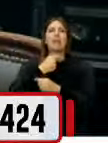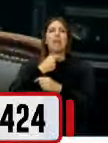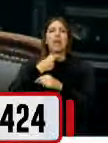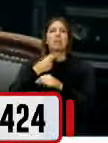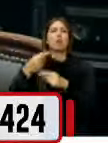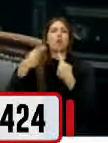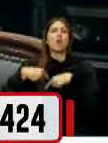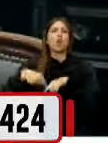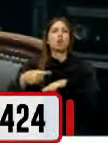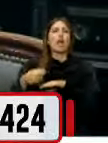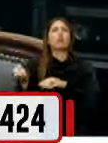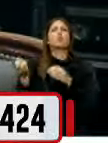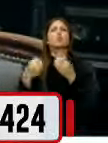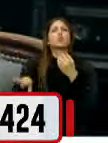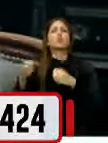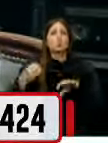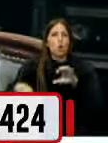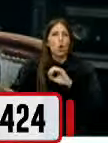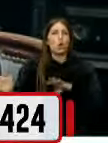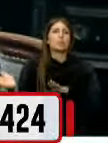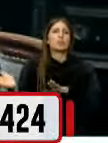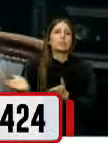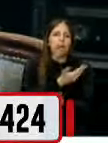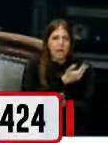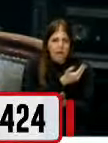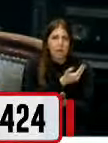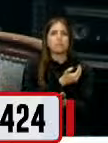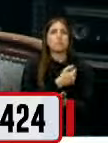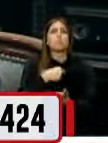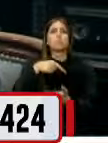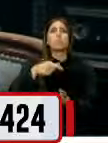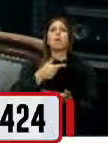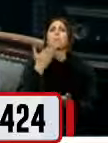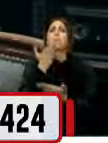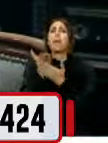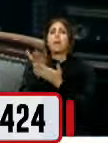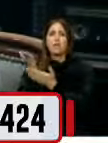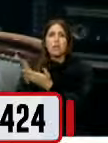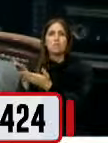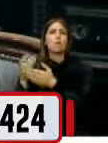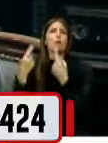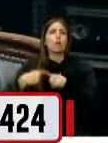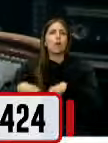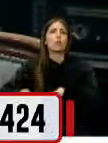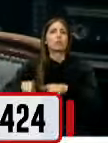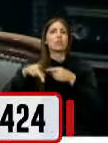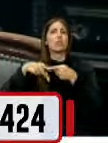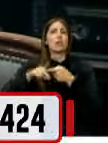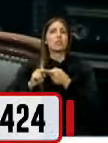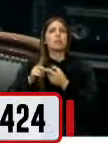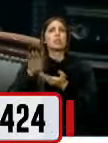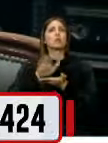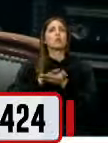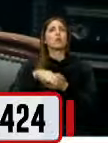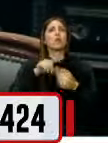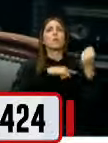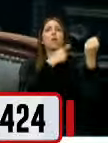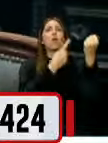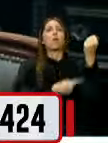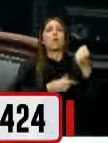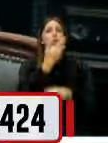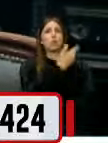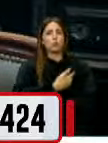expresarse libremente para ver cómo sale esta situación. Adolfo, Daniel, gracias. No, un placer. No hay que faltar el respeto al presidente. El presidente empezó sus ideas